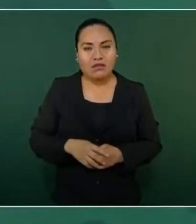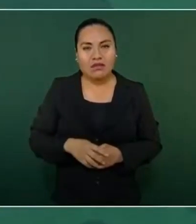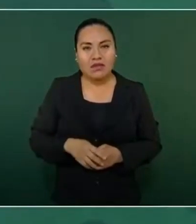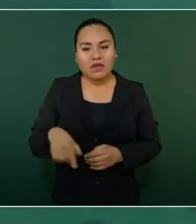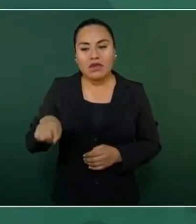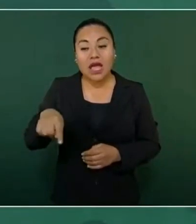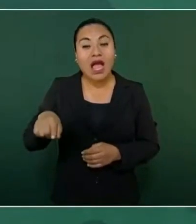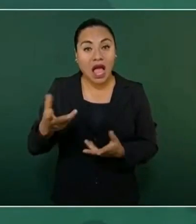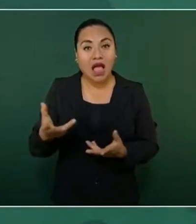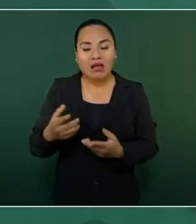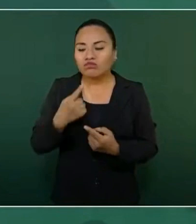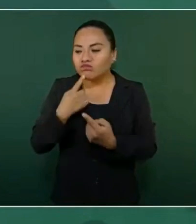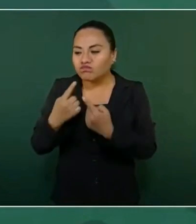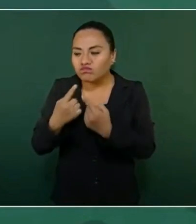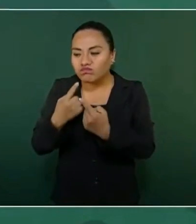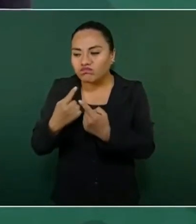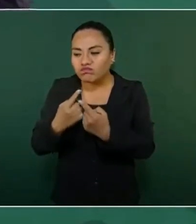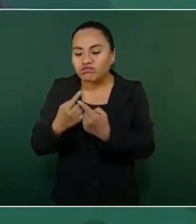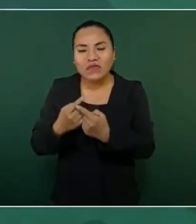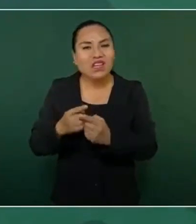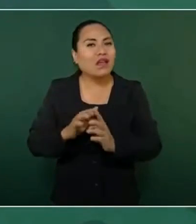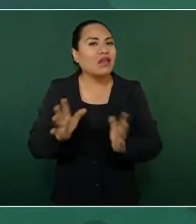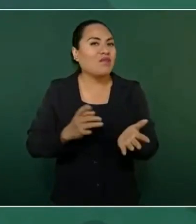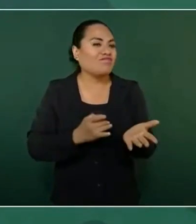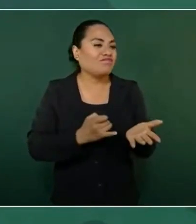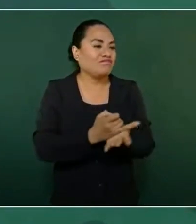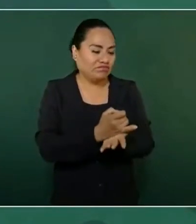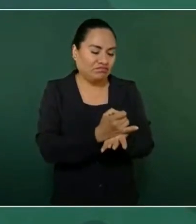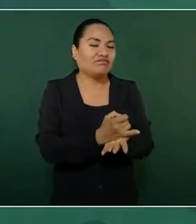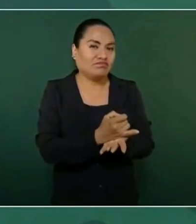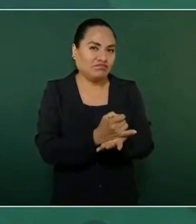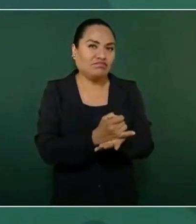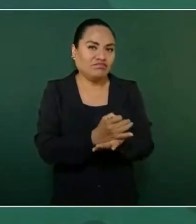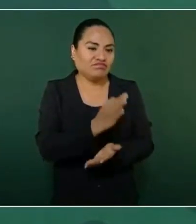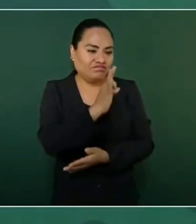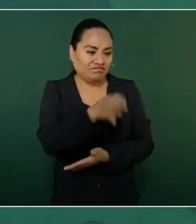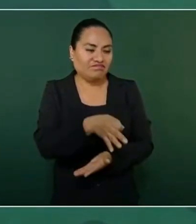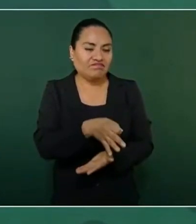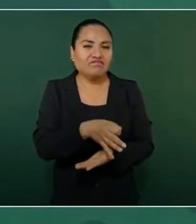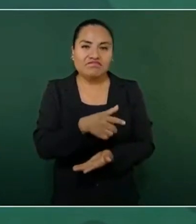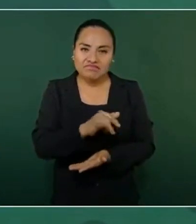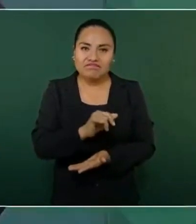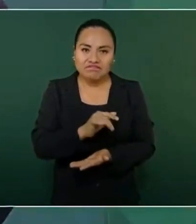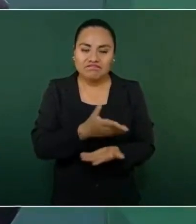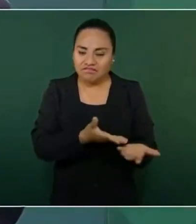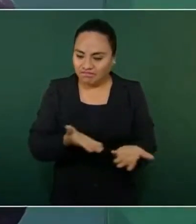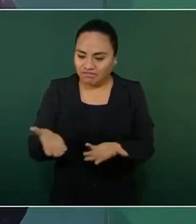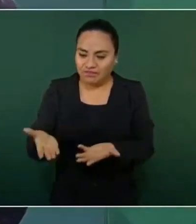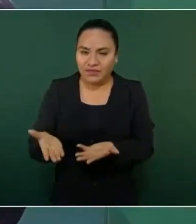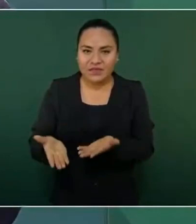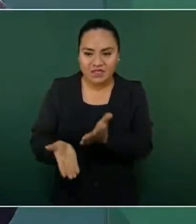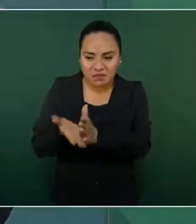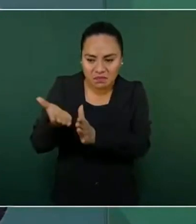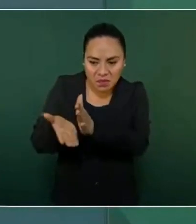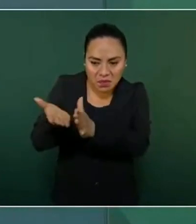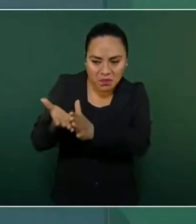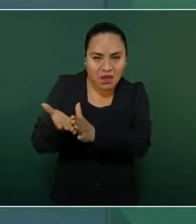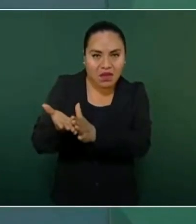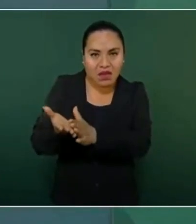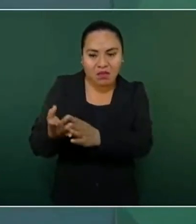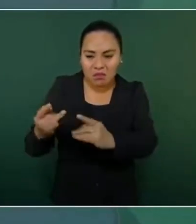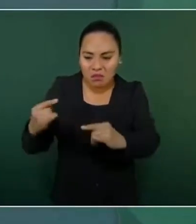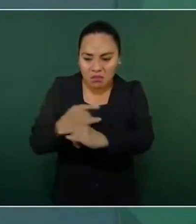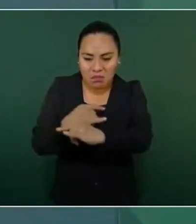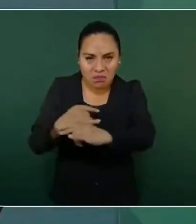decidieron apoyarnos. Les estamos haciendo obras para